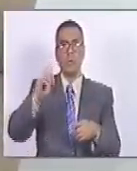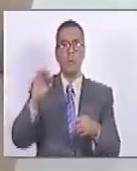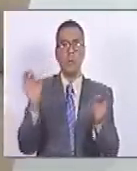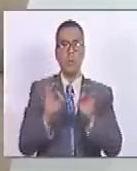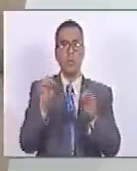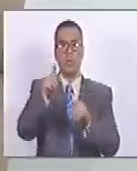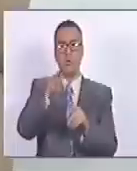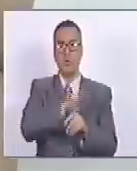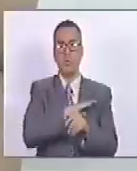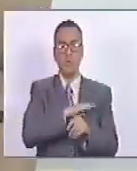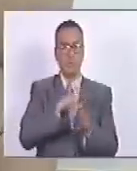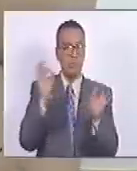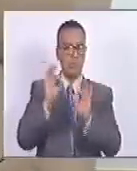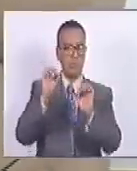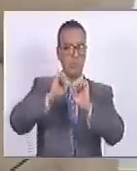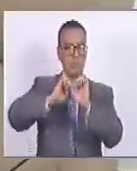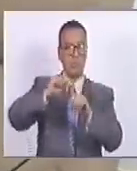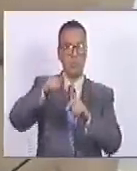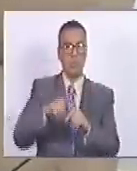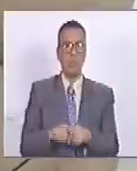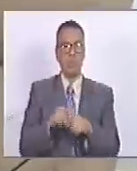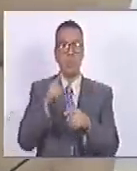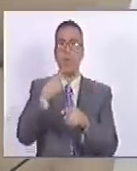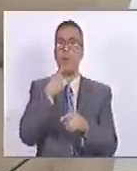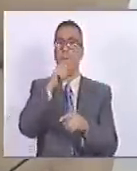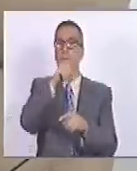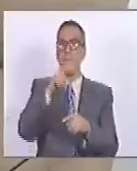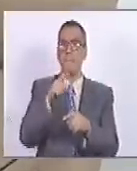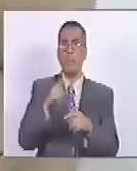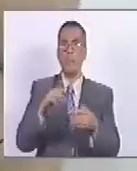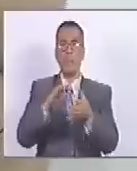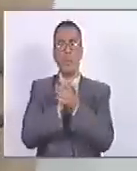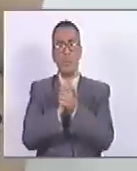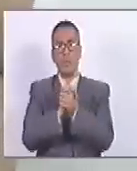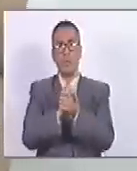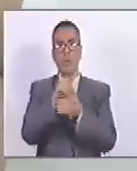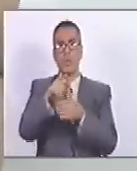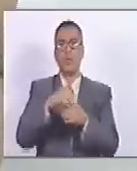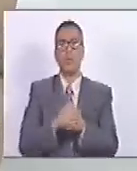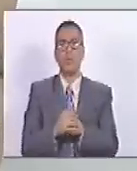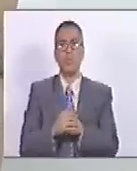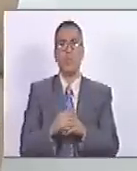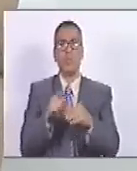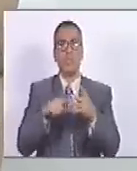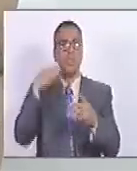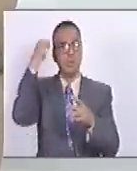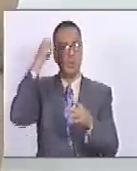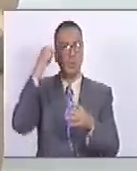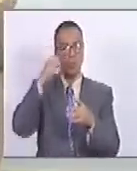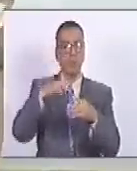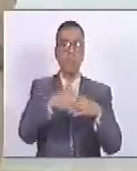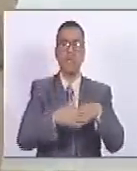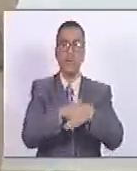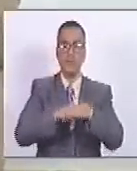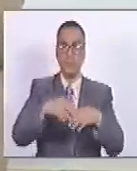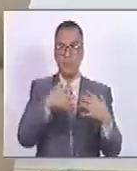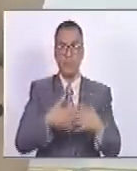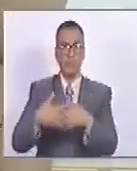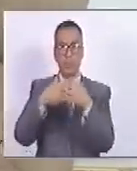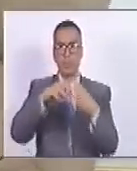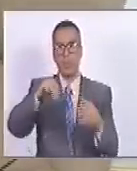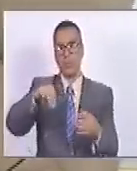ni ellos lo soportan. Vayan a preguntarle a sus socios de los Estados Unidos de América lo que opinan de